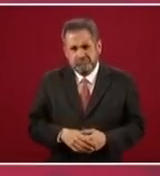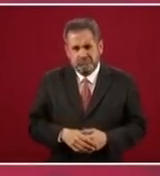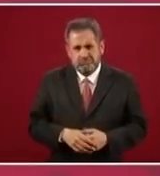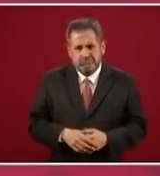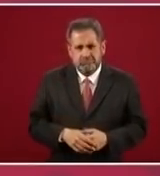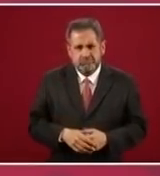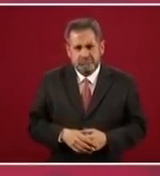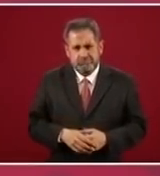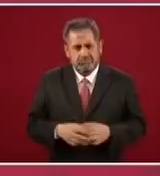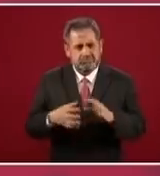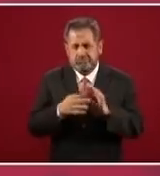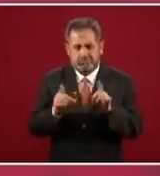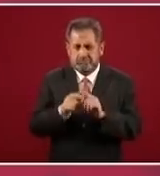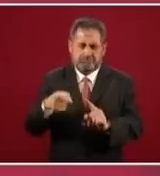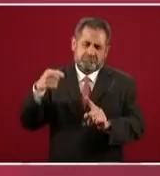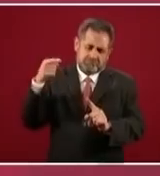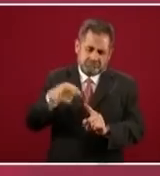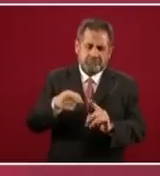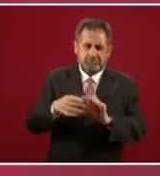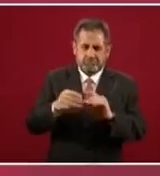en pocas palabras,